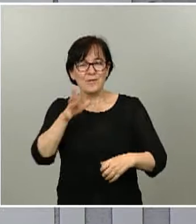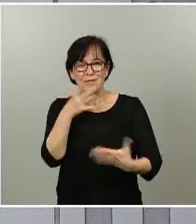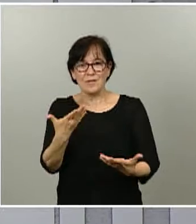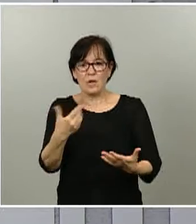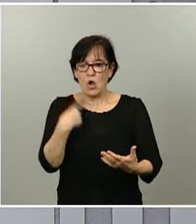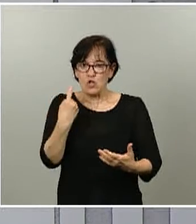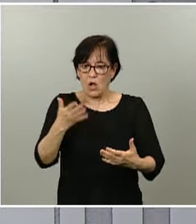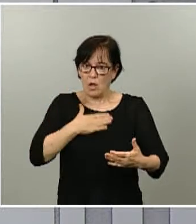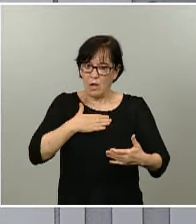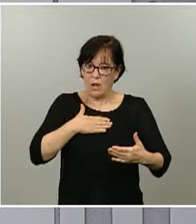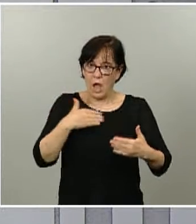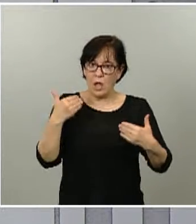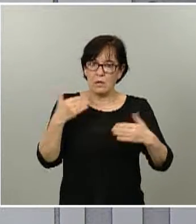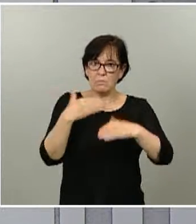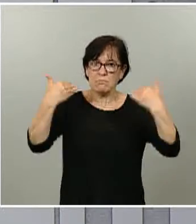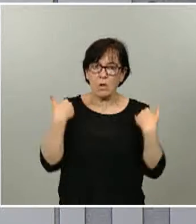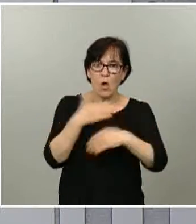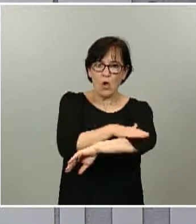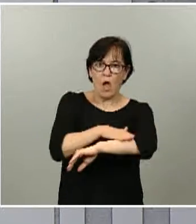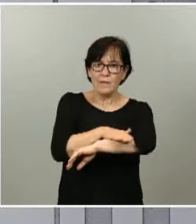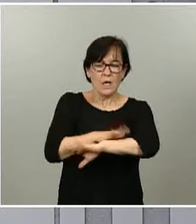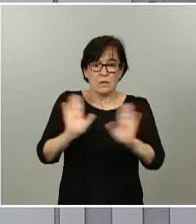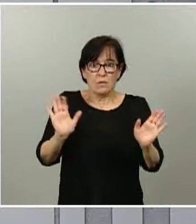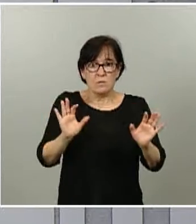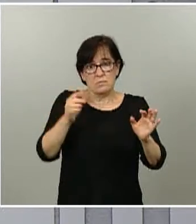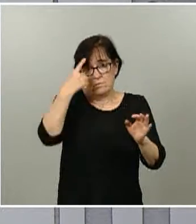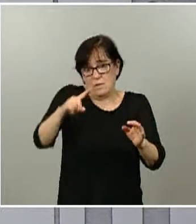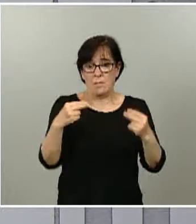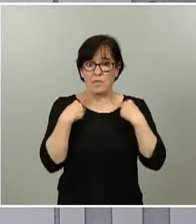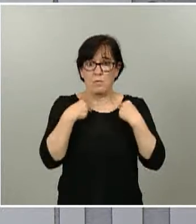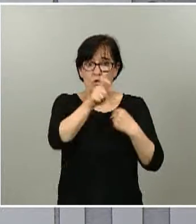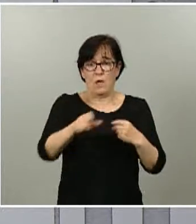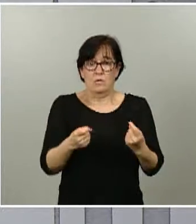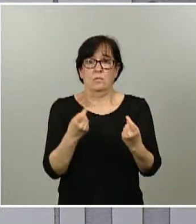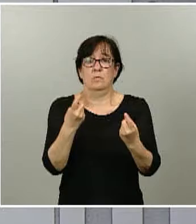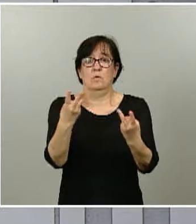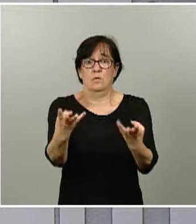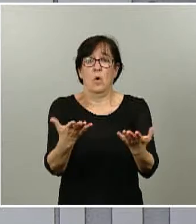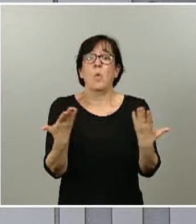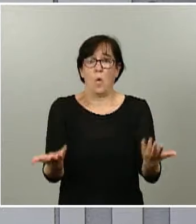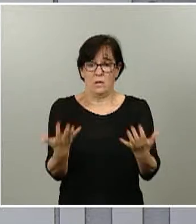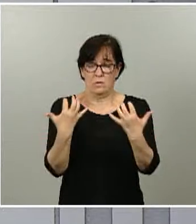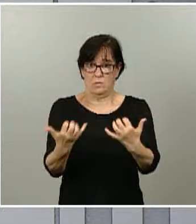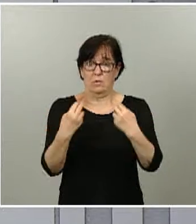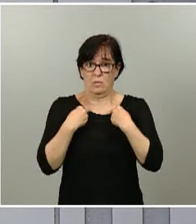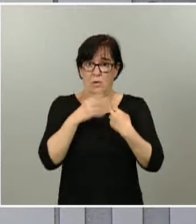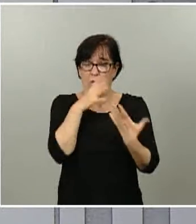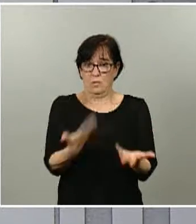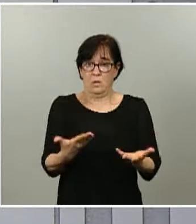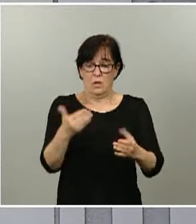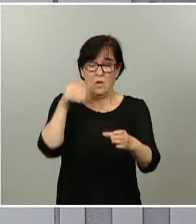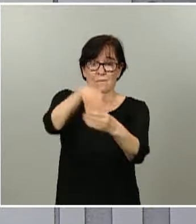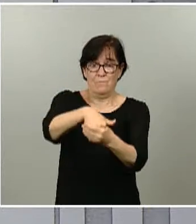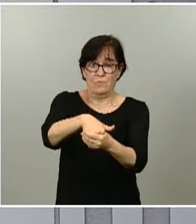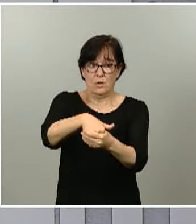el Gobierno tiene los diputados que se expresaron en la votación que hicieron los ciudadanos cuando